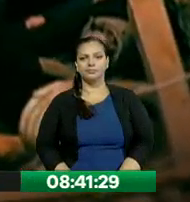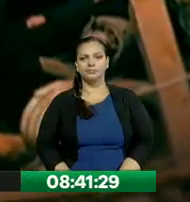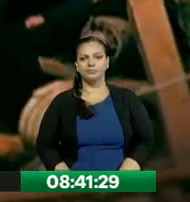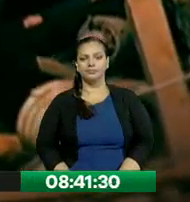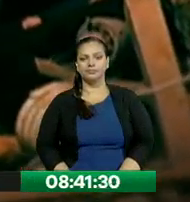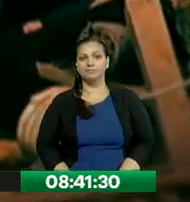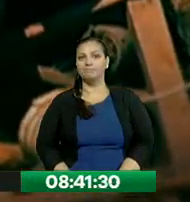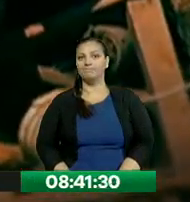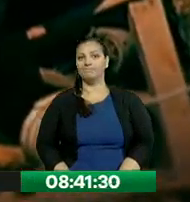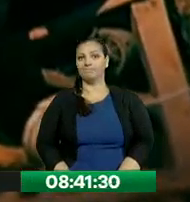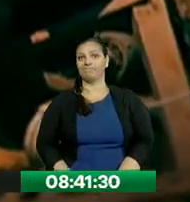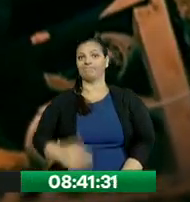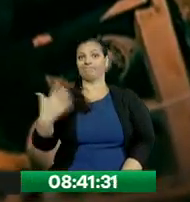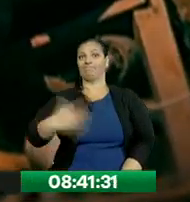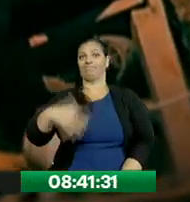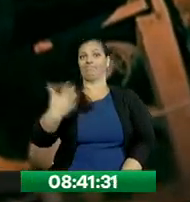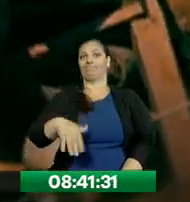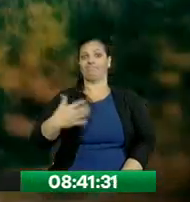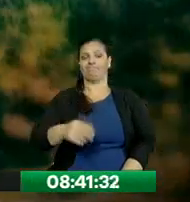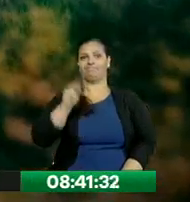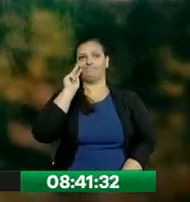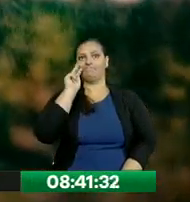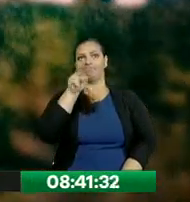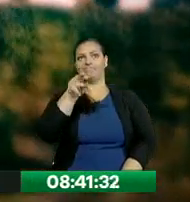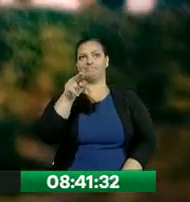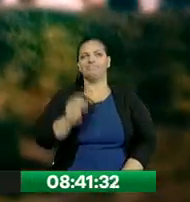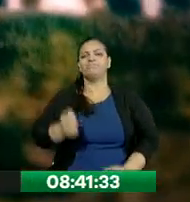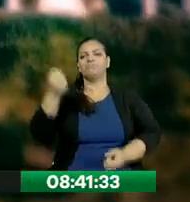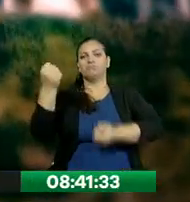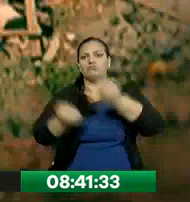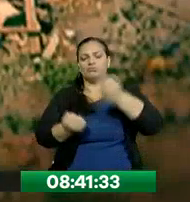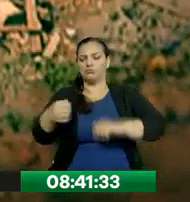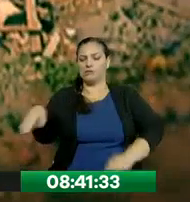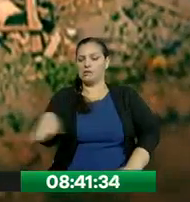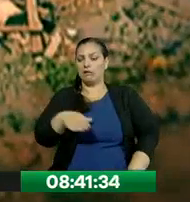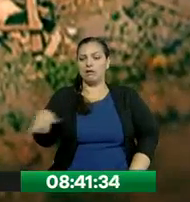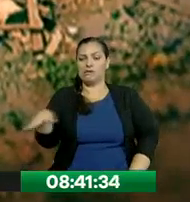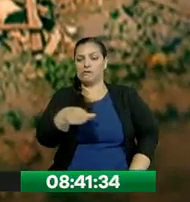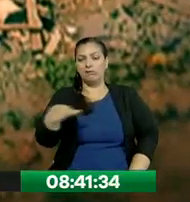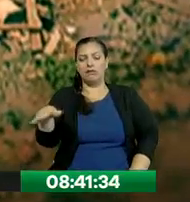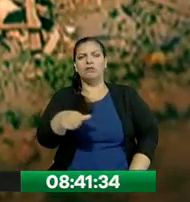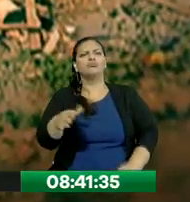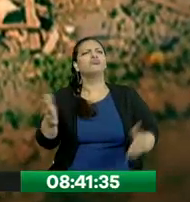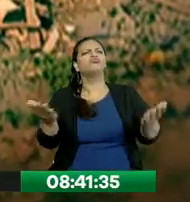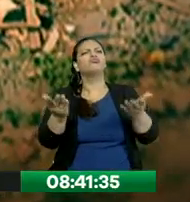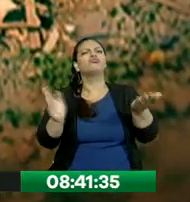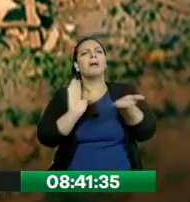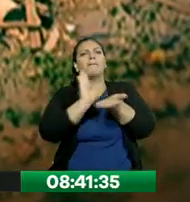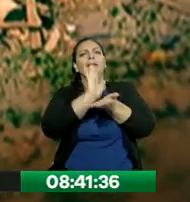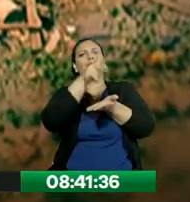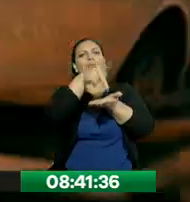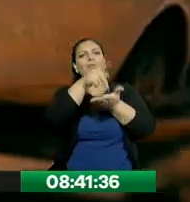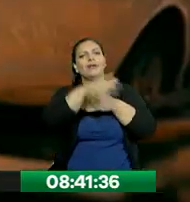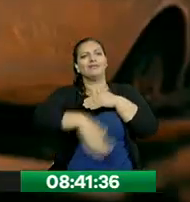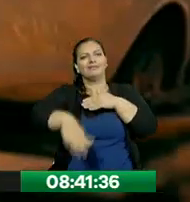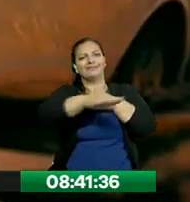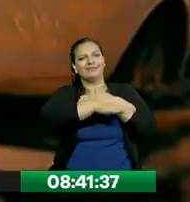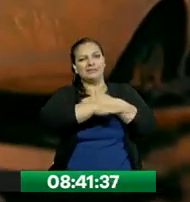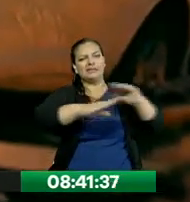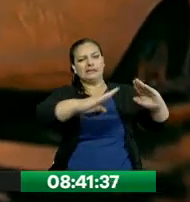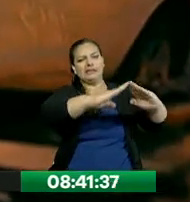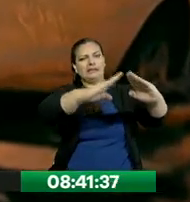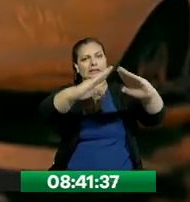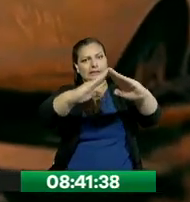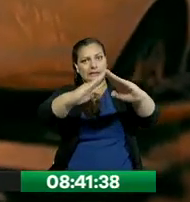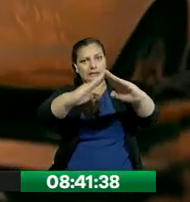Y de repente el fuerte estruendo fue escuchado por los habitantes del sector de Bastión Popular y al percatarse bien, un vehículo se